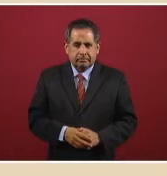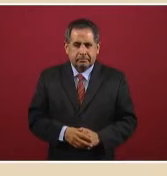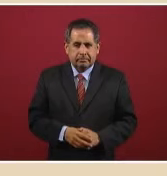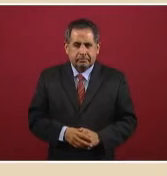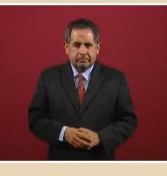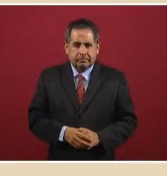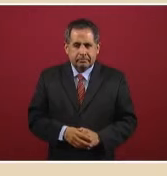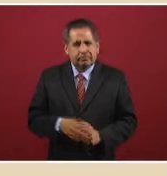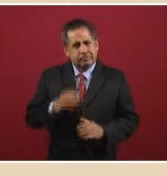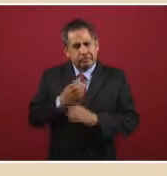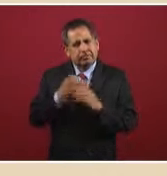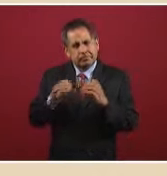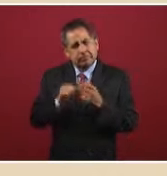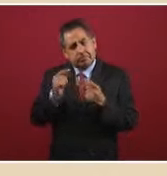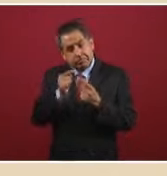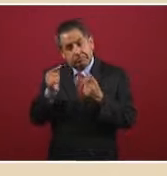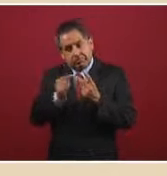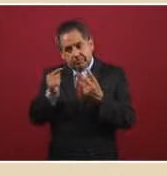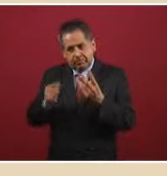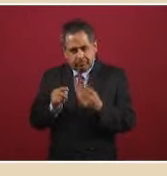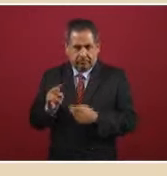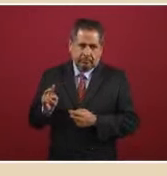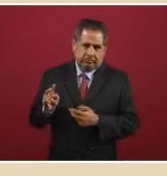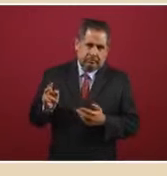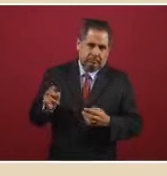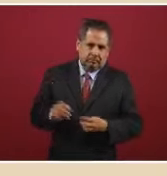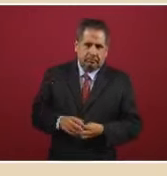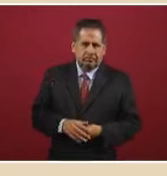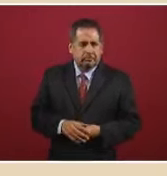Y hay otras cosas que por